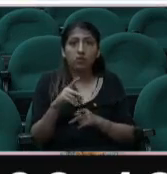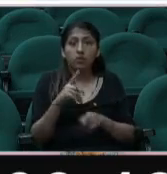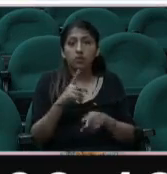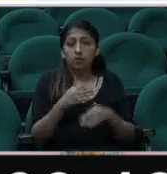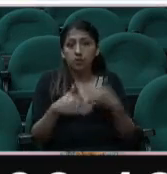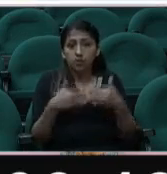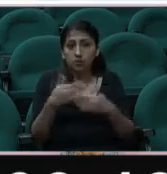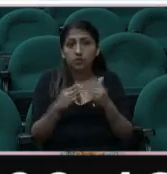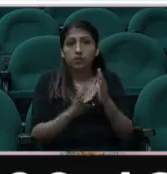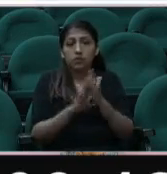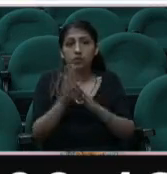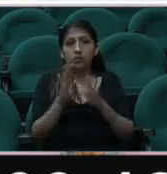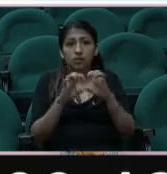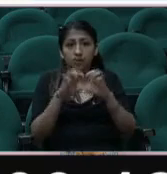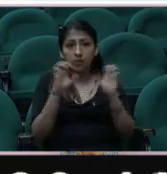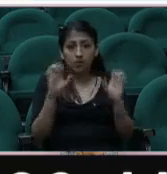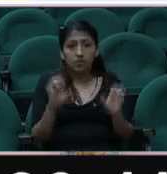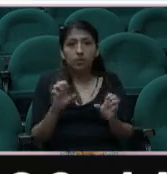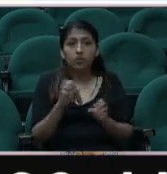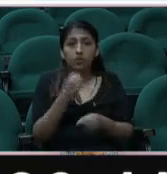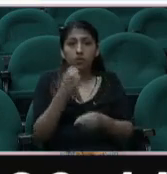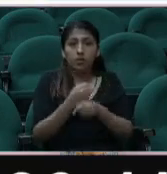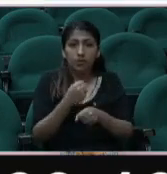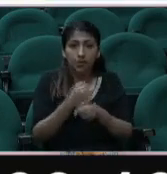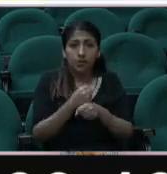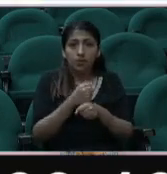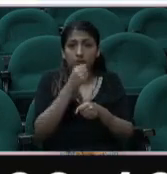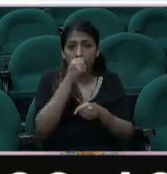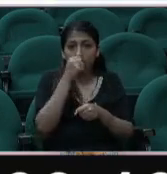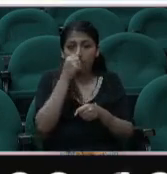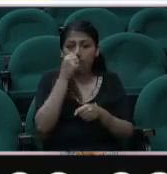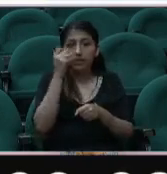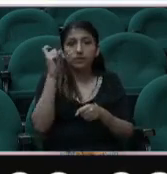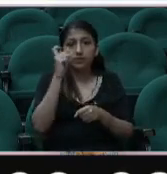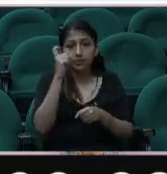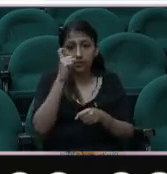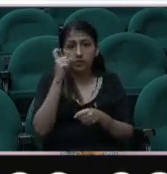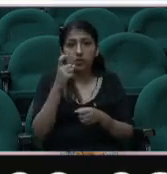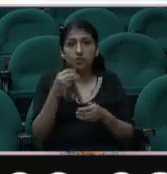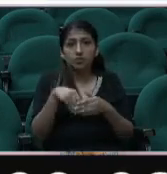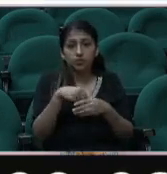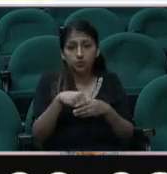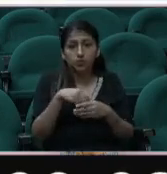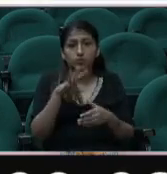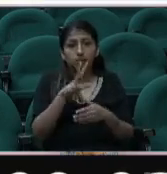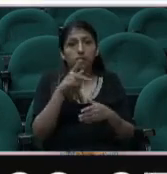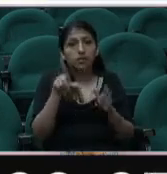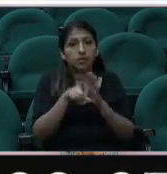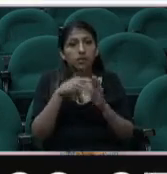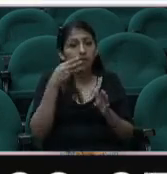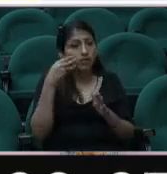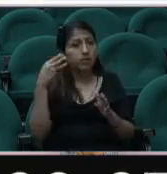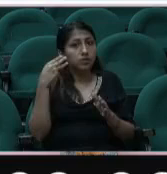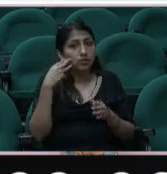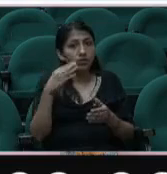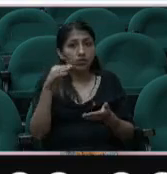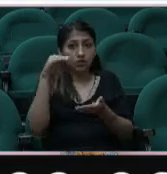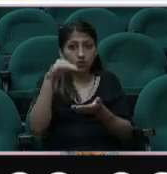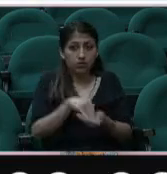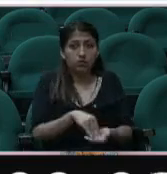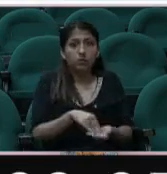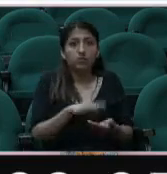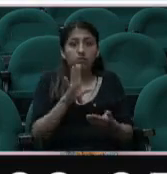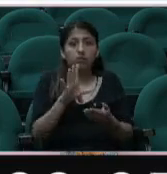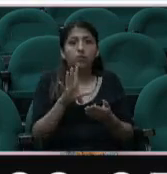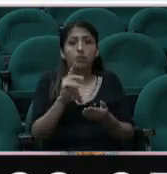potenciar el emprendimiento generar fuentes de empleo pero necesitamos estos recursos de la ley amazónica que se aterrice a